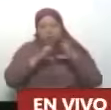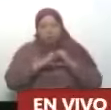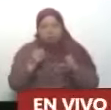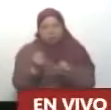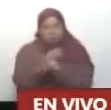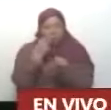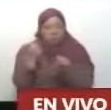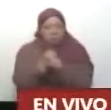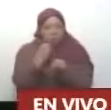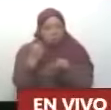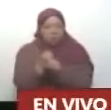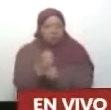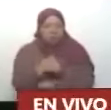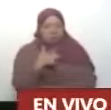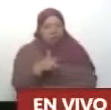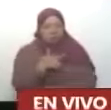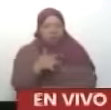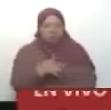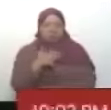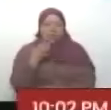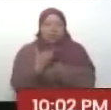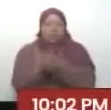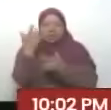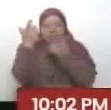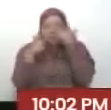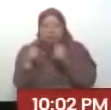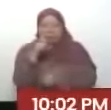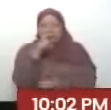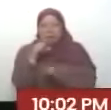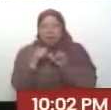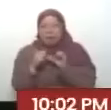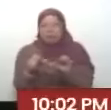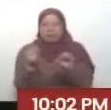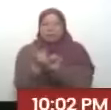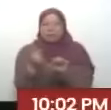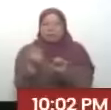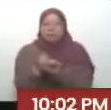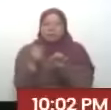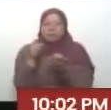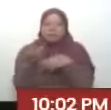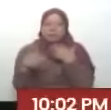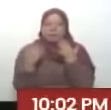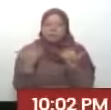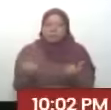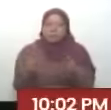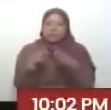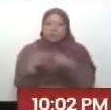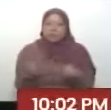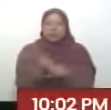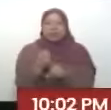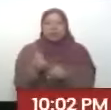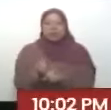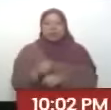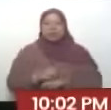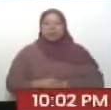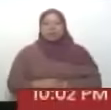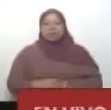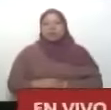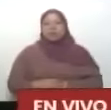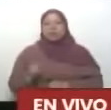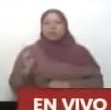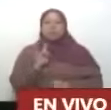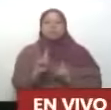sudando, echándole, con pasión. Gracias, Nicolás, por seguir con todo lo que te han lanzado. Aquí